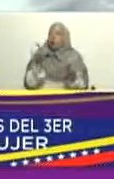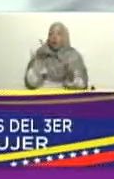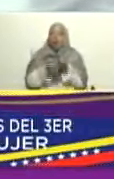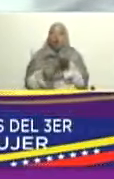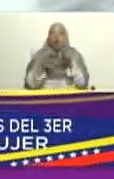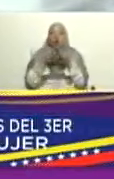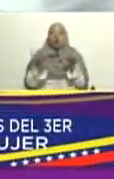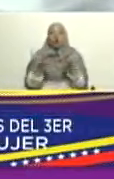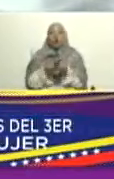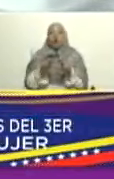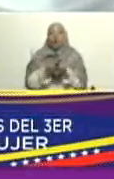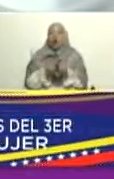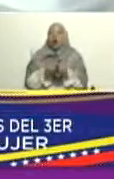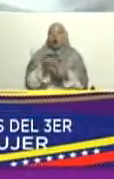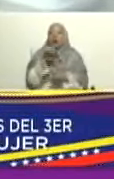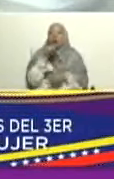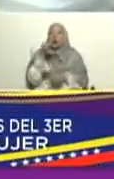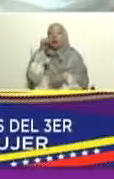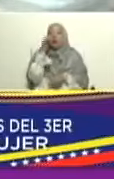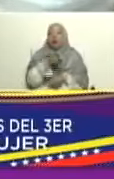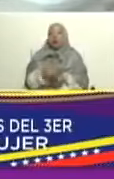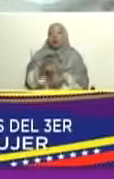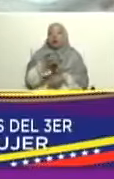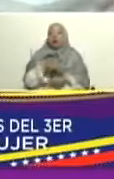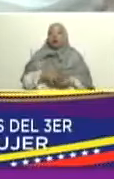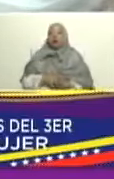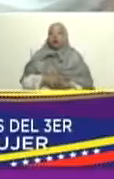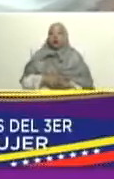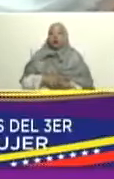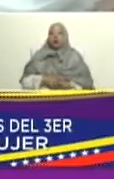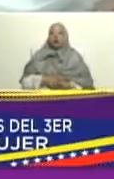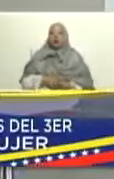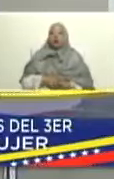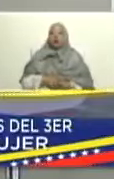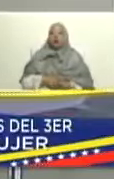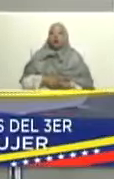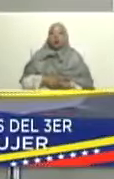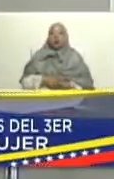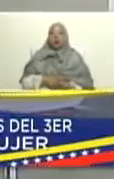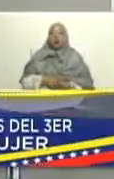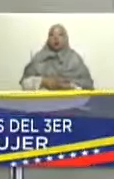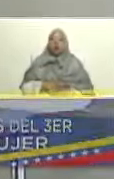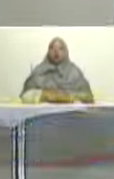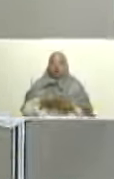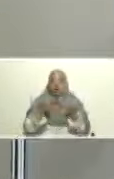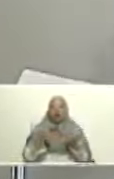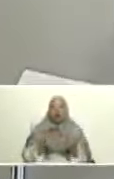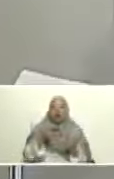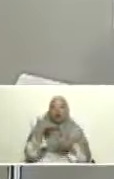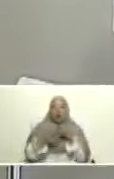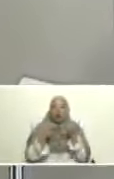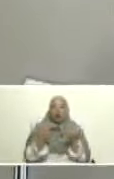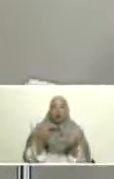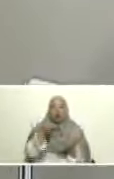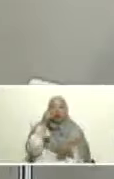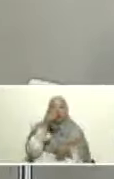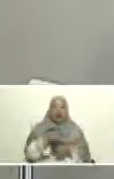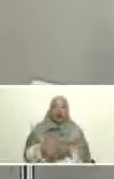todo lo que usted pueda imaginar. ¿Tequeño navideño? Sí. ¿Qué lleva un tequeño navideño? Jamón ahumado, pasas, aceitunas, tocineta y queso